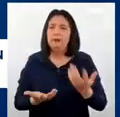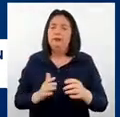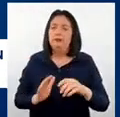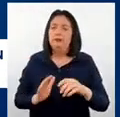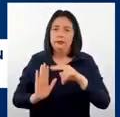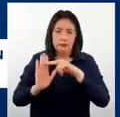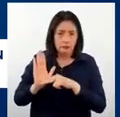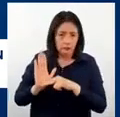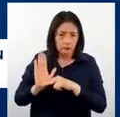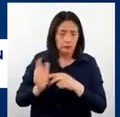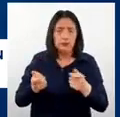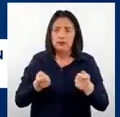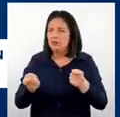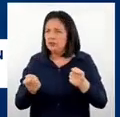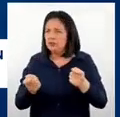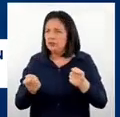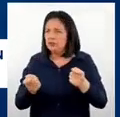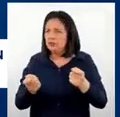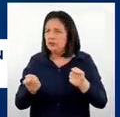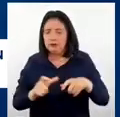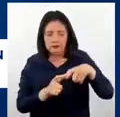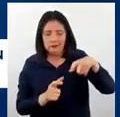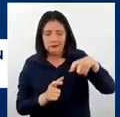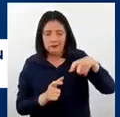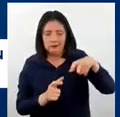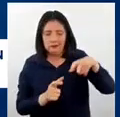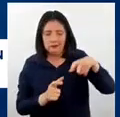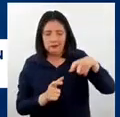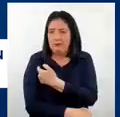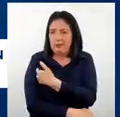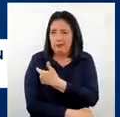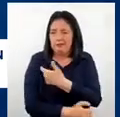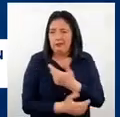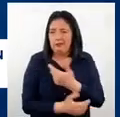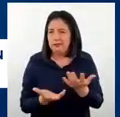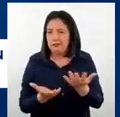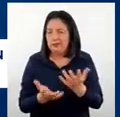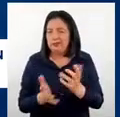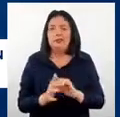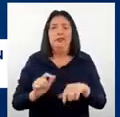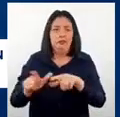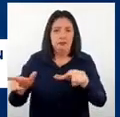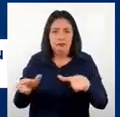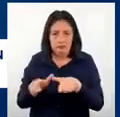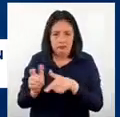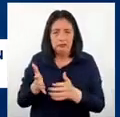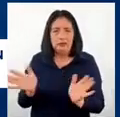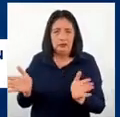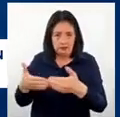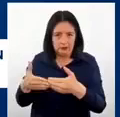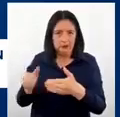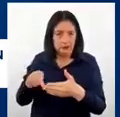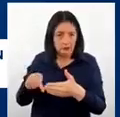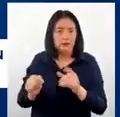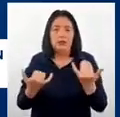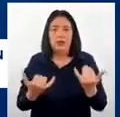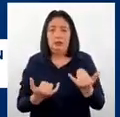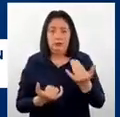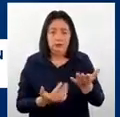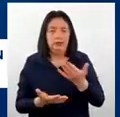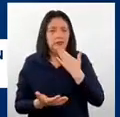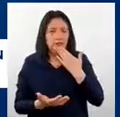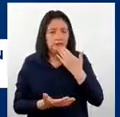que regula la presentación del carnet de vacunación en espacios cerrados. Para ello estamos con